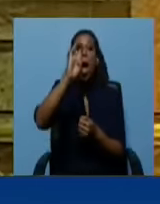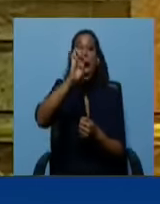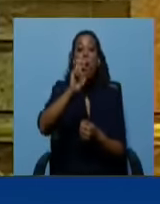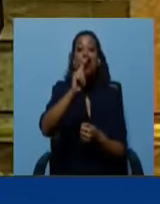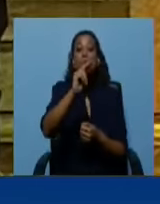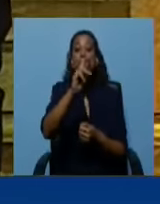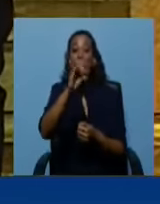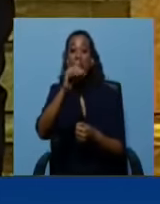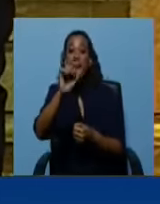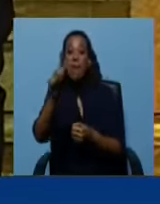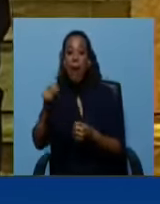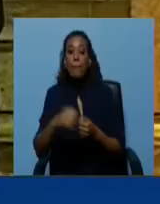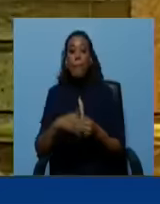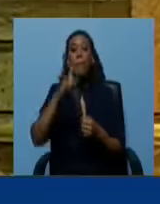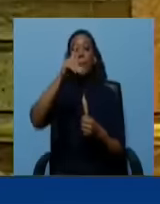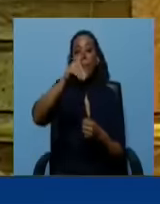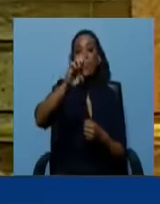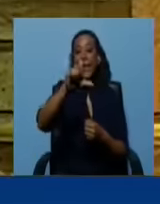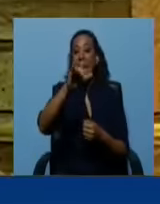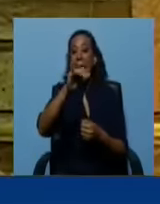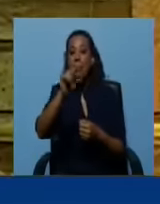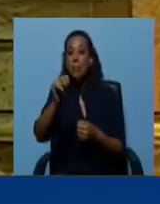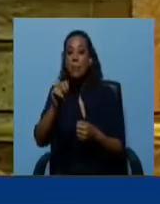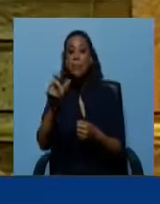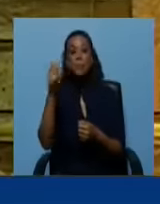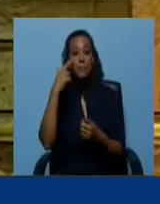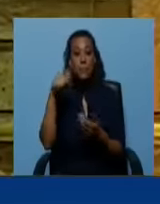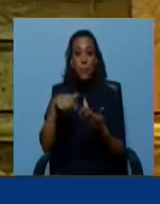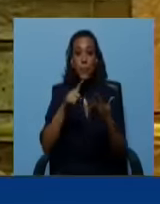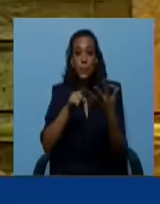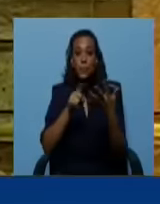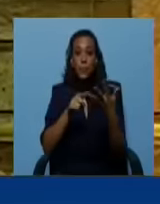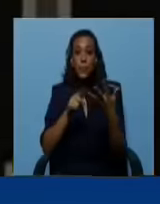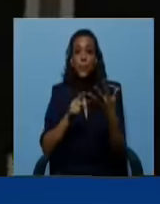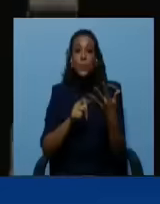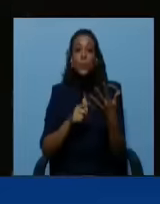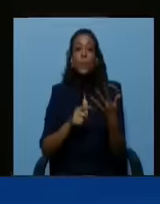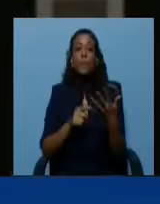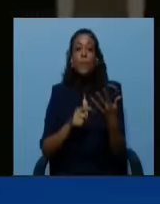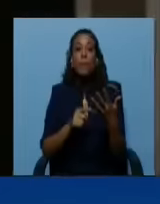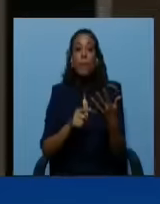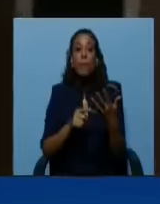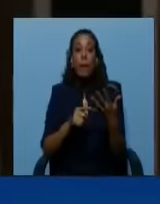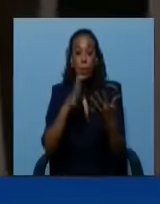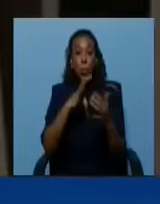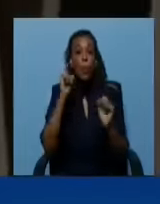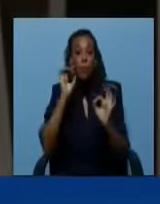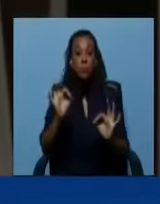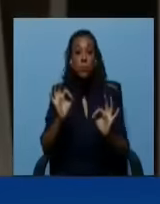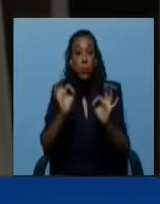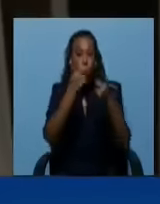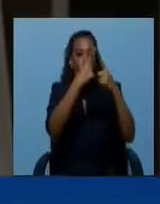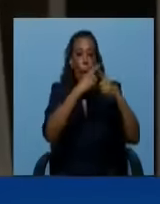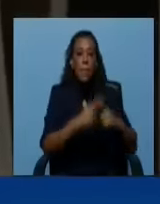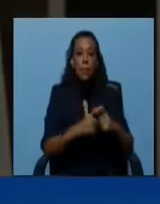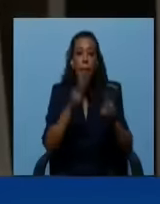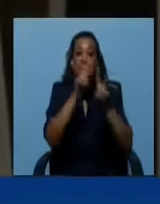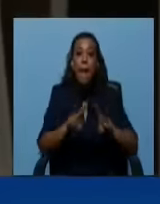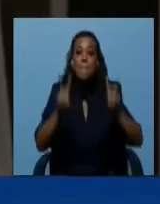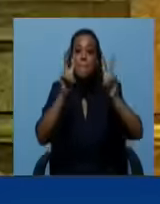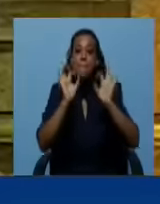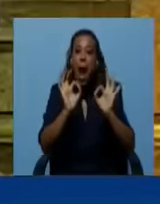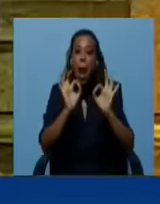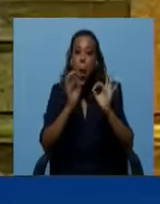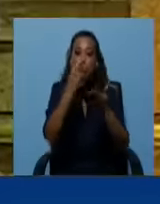doctora Delis Álvarez, que asume la superintendencia, del superintendente nacional de valores, su